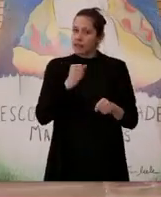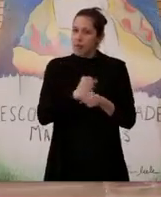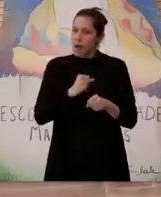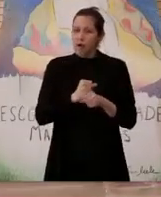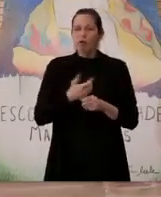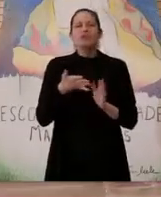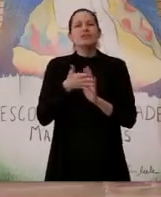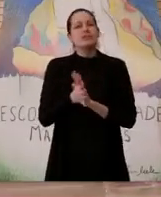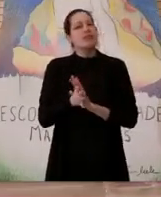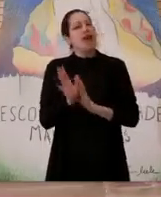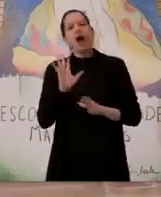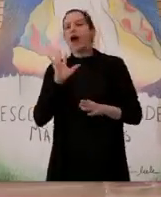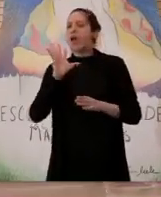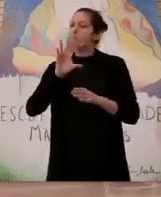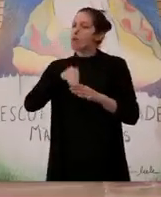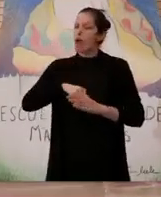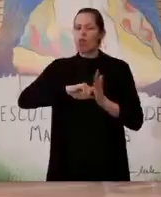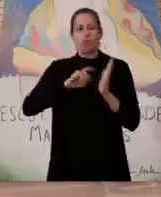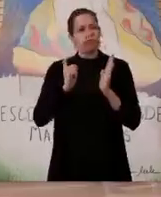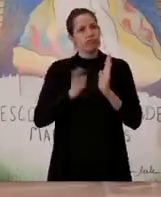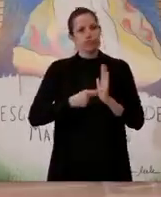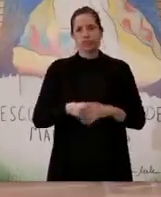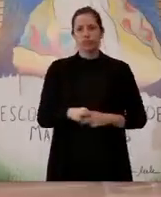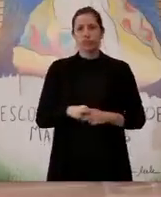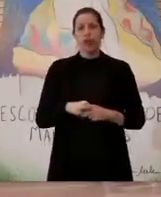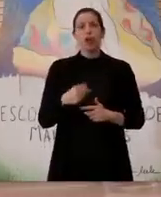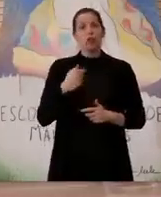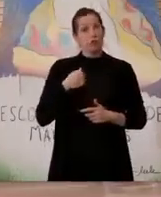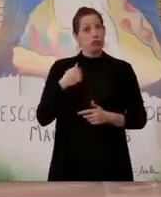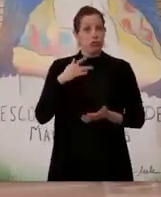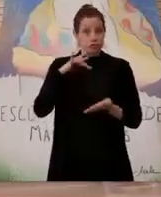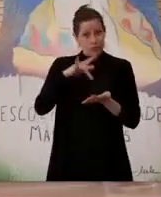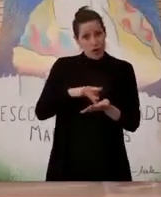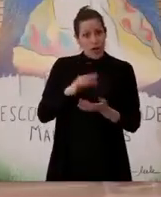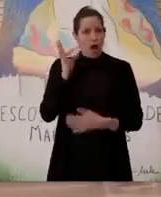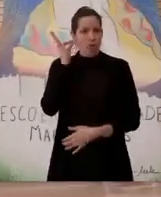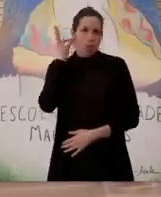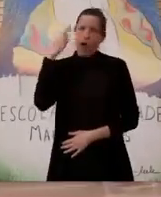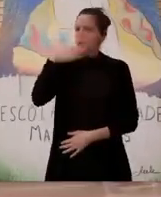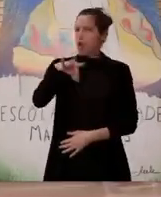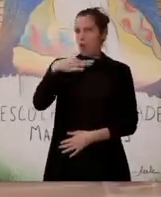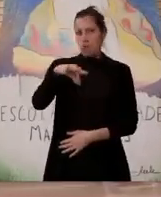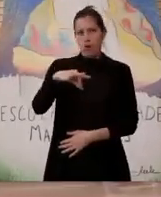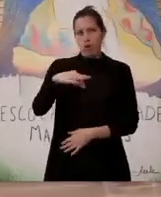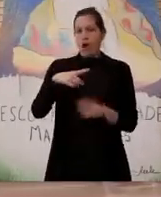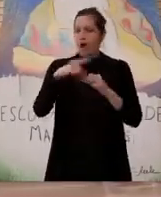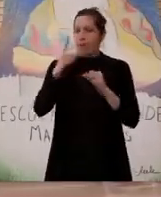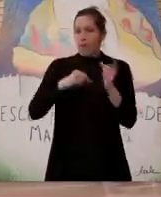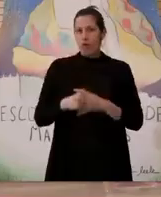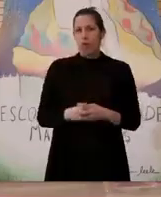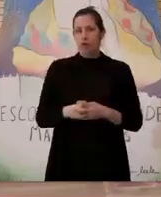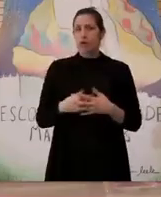portavoz como era muy ocaso y a única mujer de un grupo pues ya os podéis imaginar No porque como no vale mandar una foto